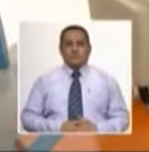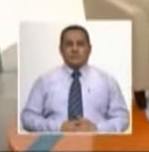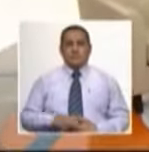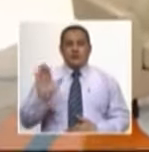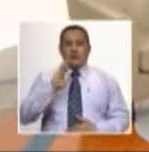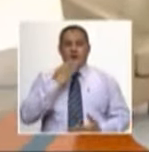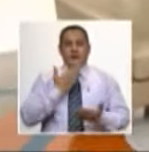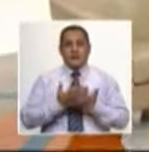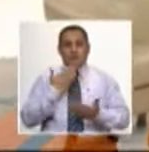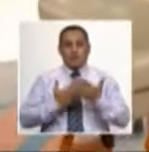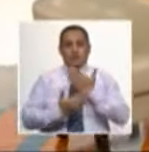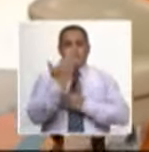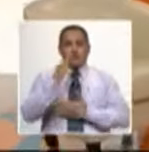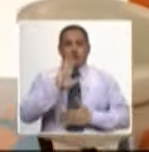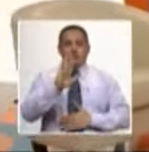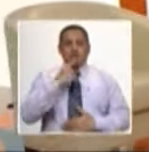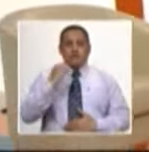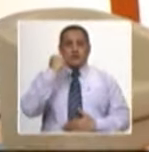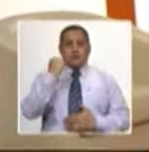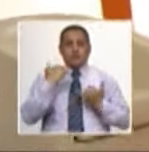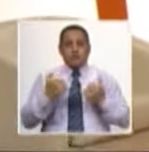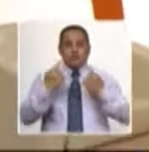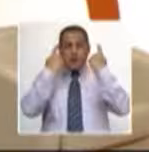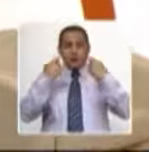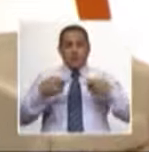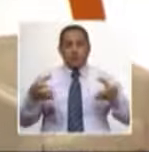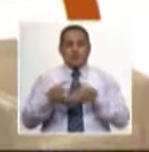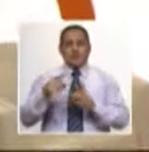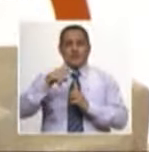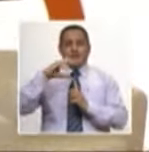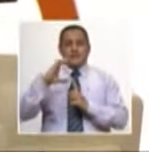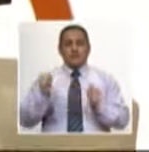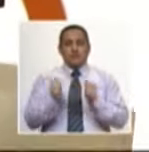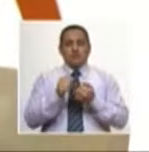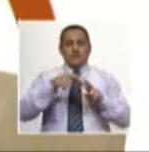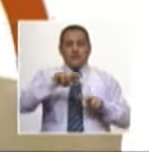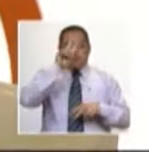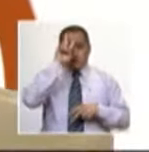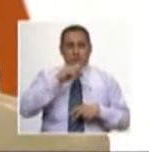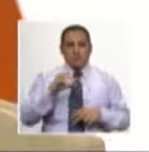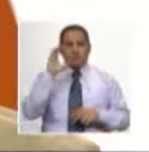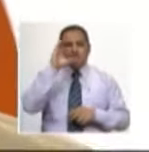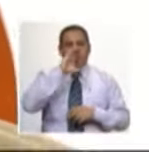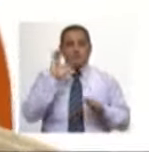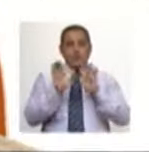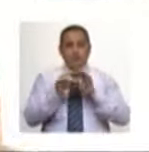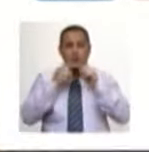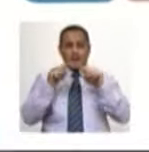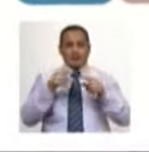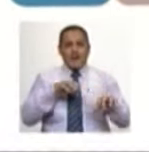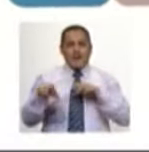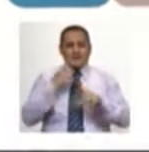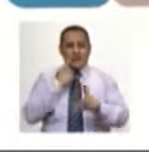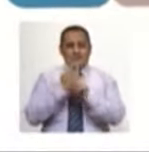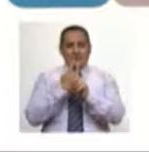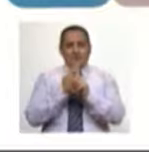Hola, ¿qué tal? Esto es Tus Derechos, una iniciativa del Tribunal Constitucional que junto a TV Perú buscan precisamente eso, acercarle